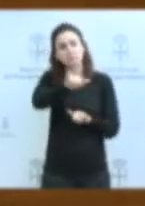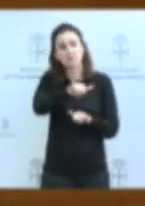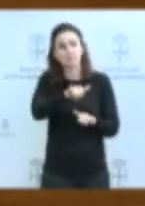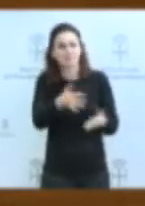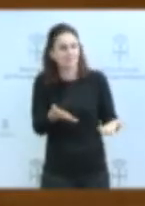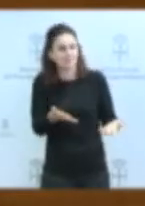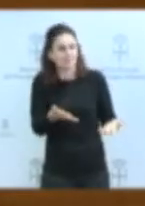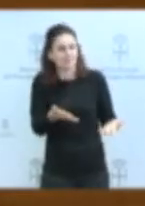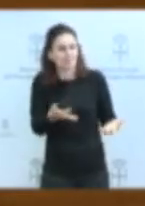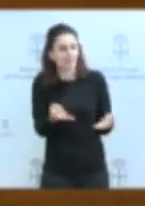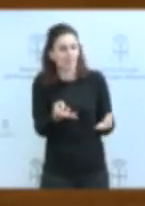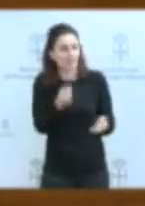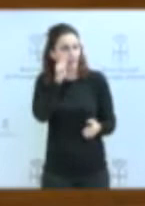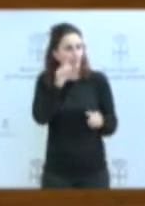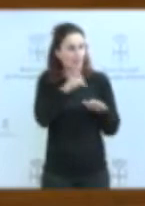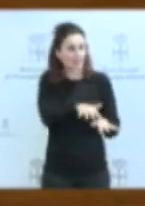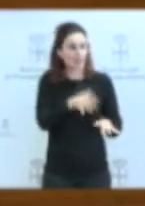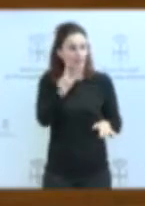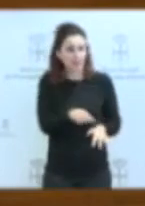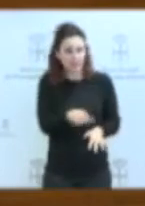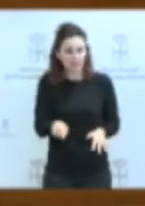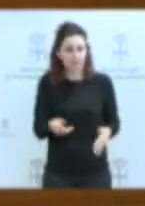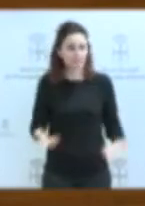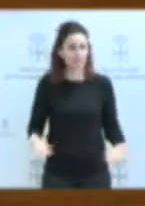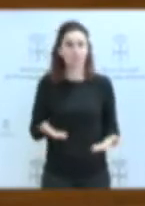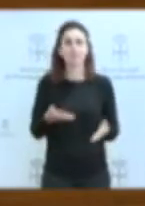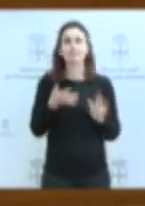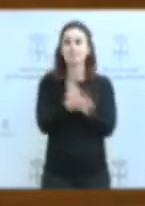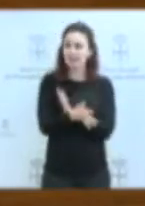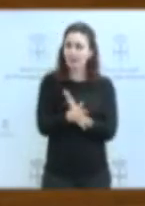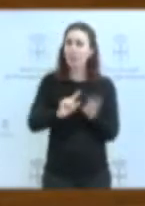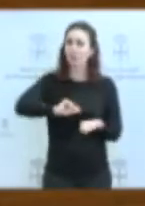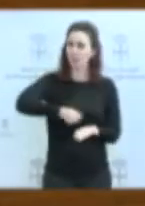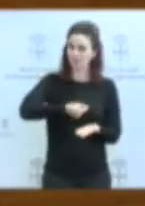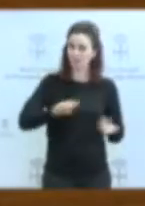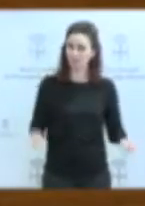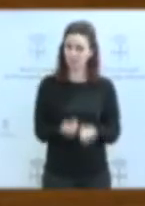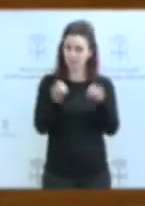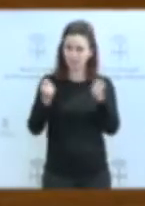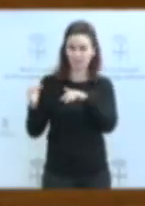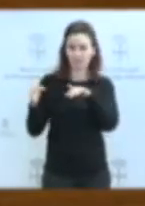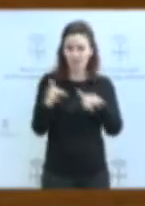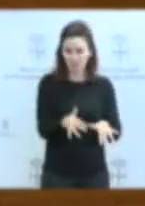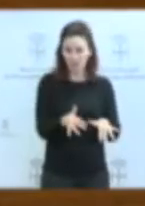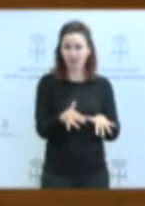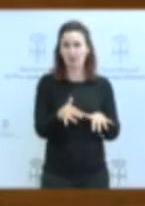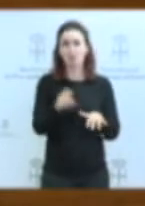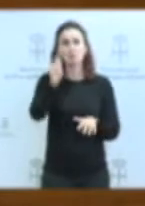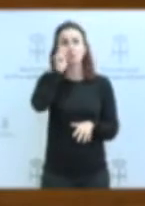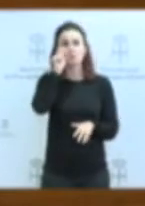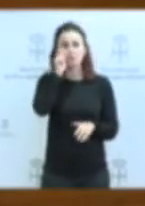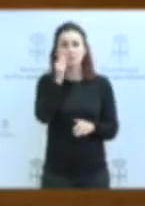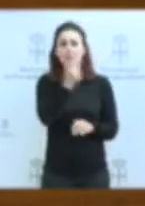Usted ha explicado la finalidad de estos contratos de promoción turística con ese compromiso de unos 10,6 millones de euros en